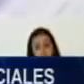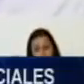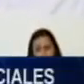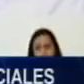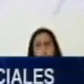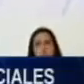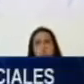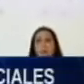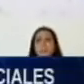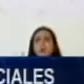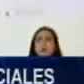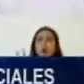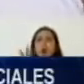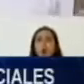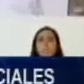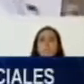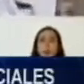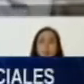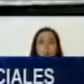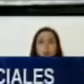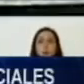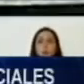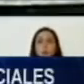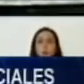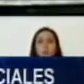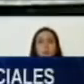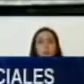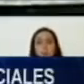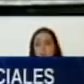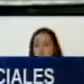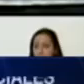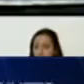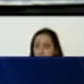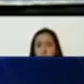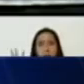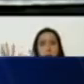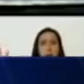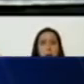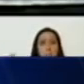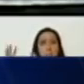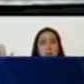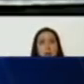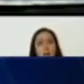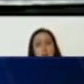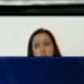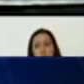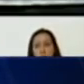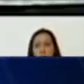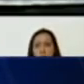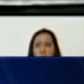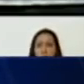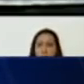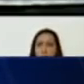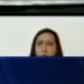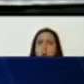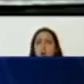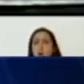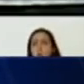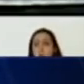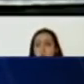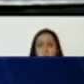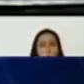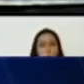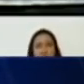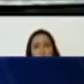Económicas Especiales impulsará la producción nacional. Grandes esperanzas de que la Ley Orgánica de Zonas